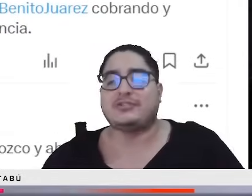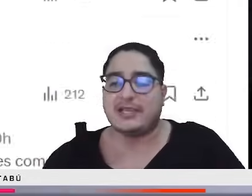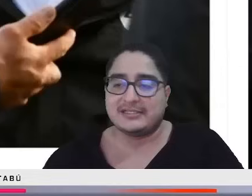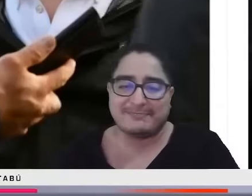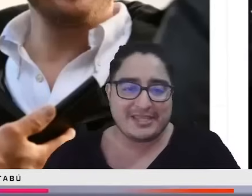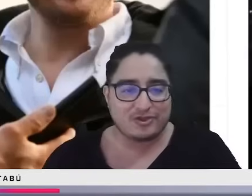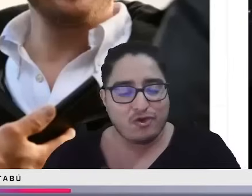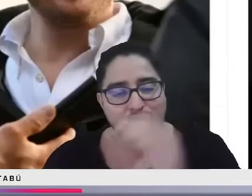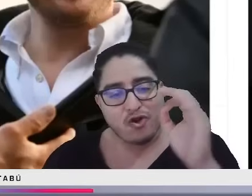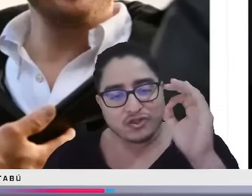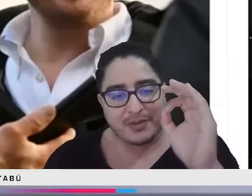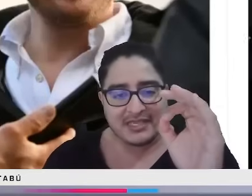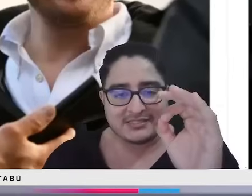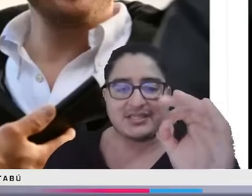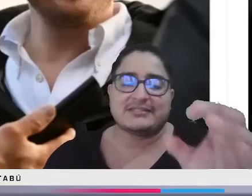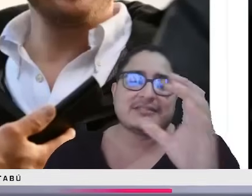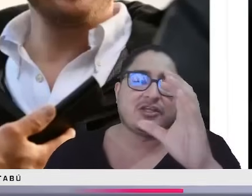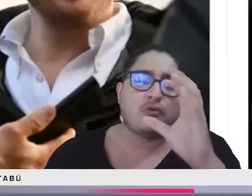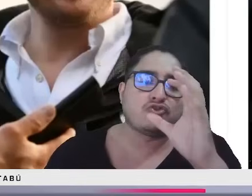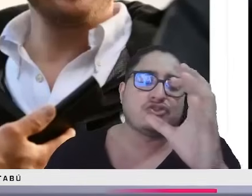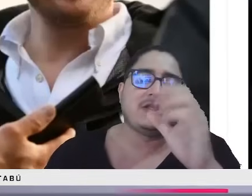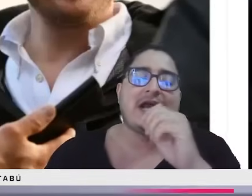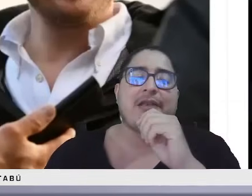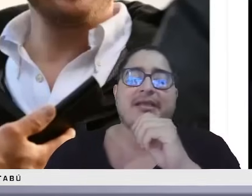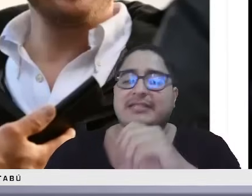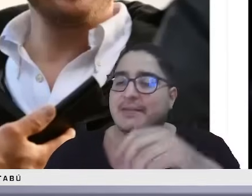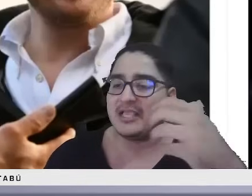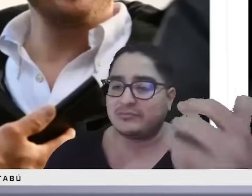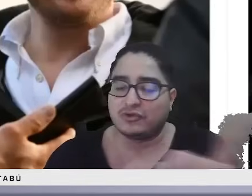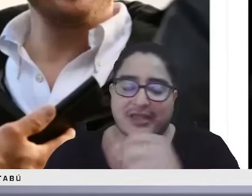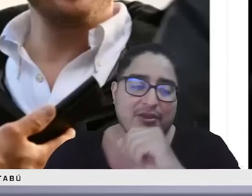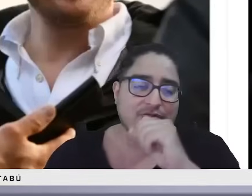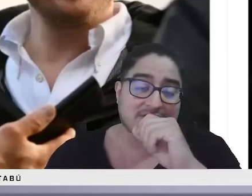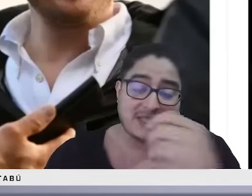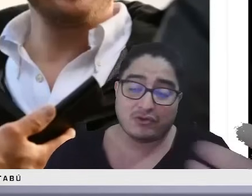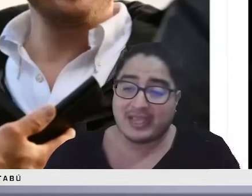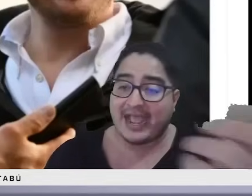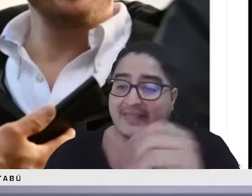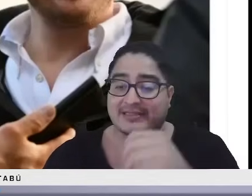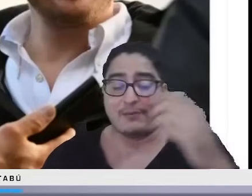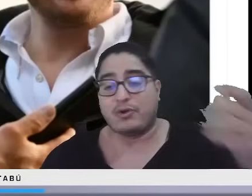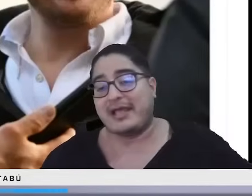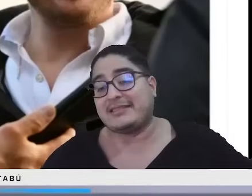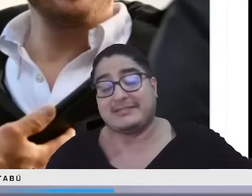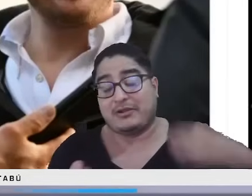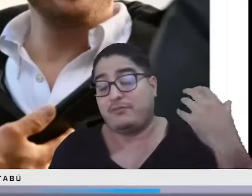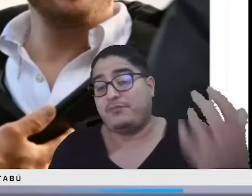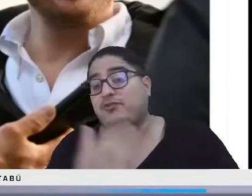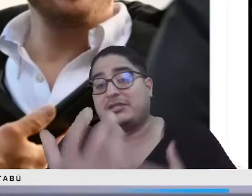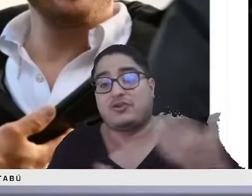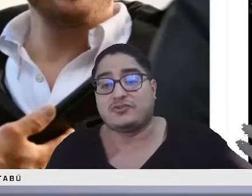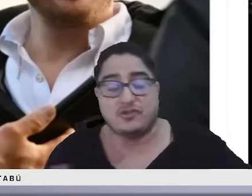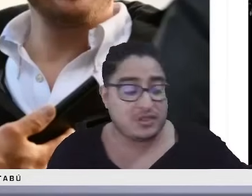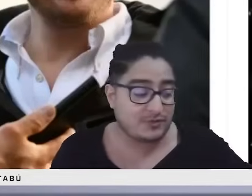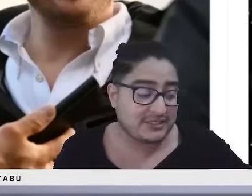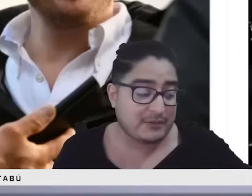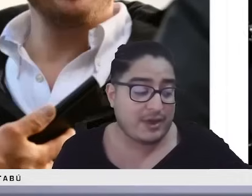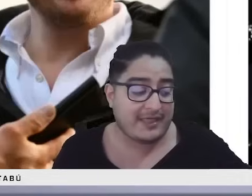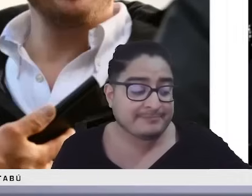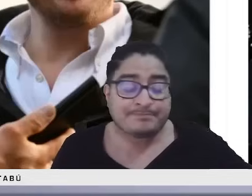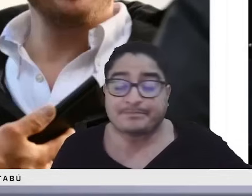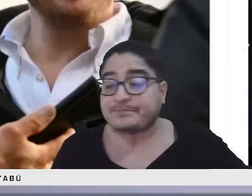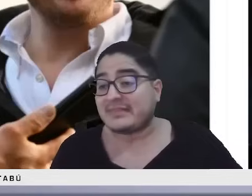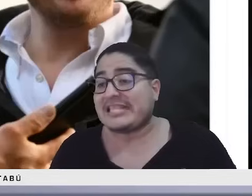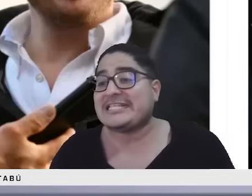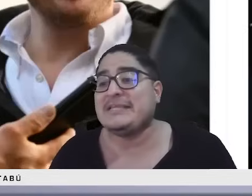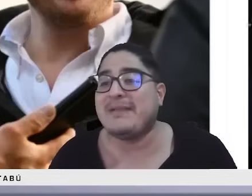no lo conocía. Le repito, los panistas, así como Xóchitl Gálvez, el mismo Santiago Tajada, Taborrata, se me confunde todos los sinónimos de